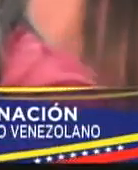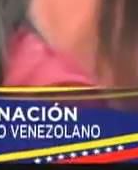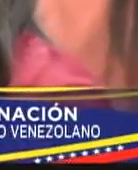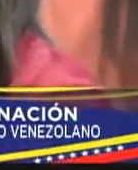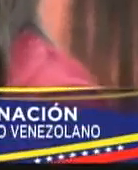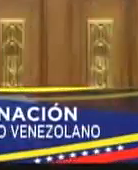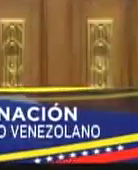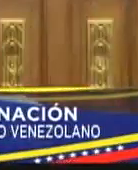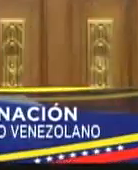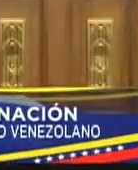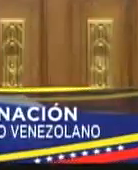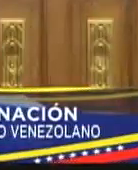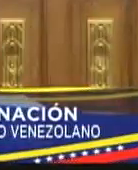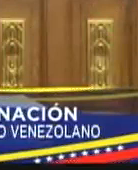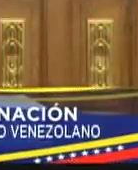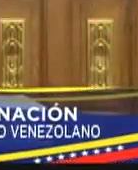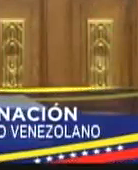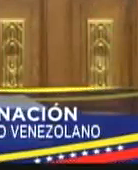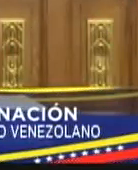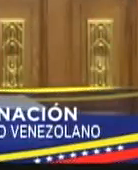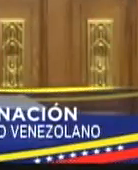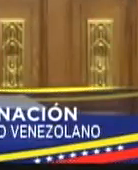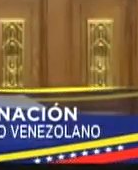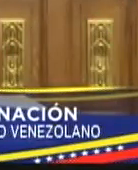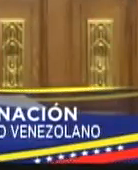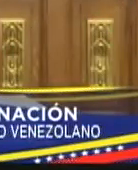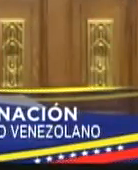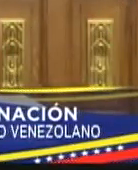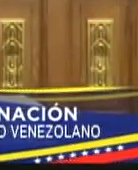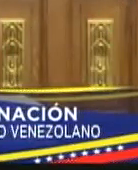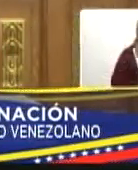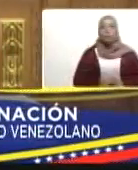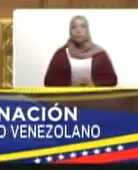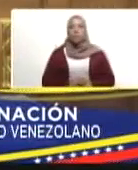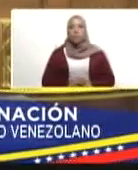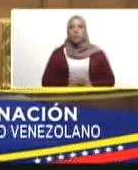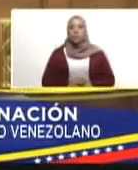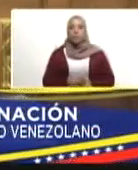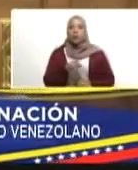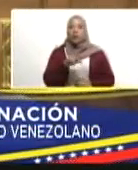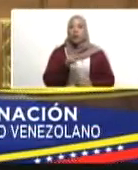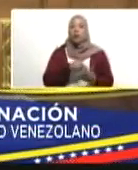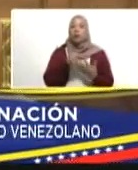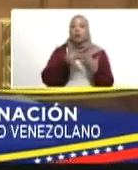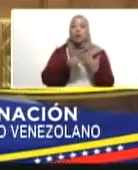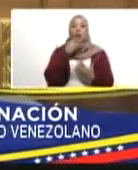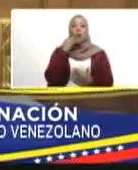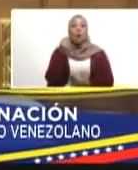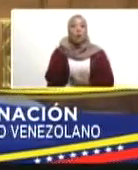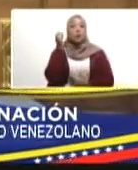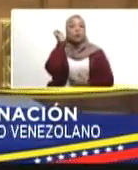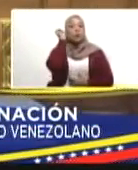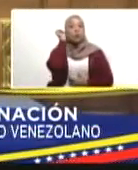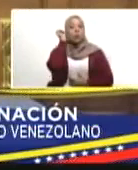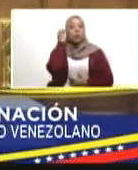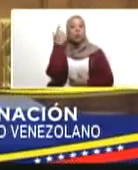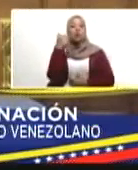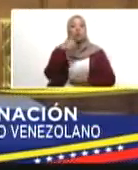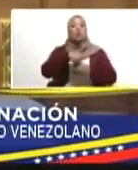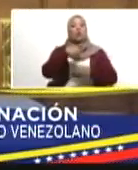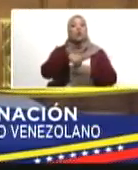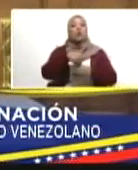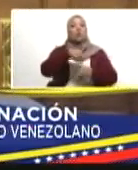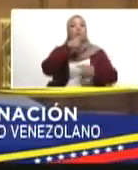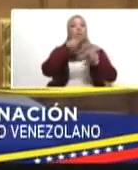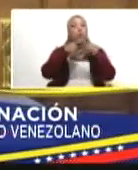Génesis yo ya estaba pensando en Génesis bueno Génesis cumplió un papel estelar en la batalla del referéndum